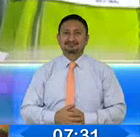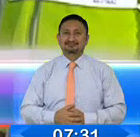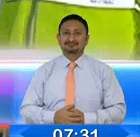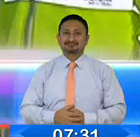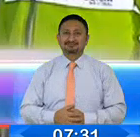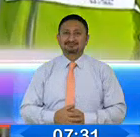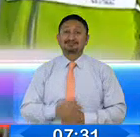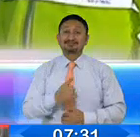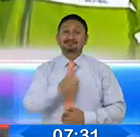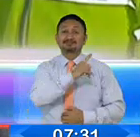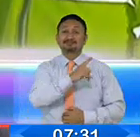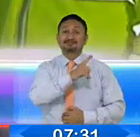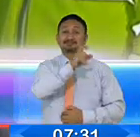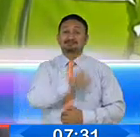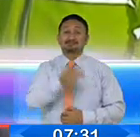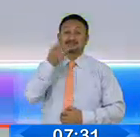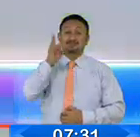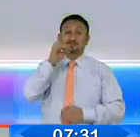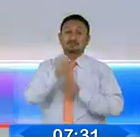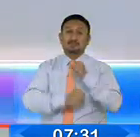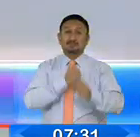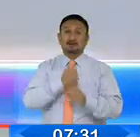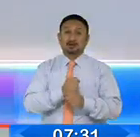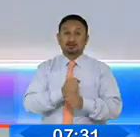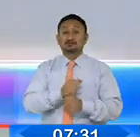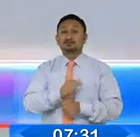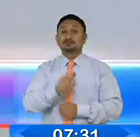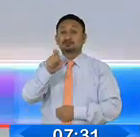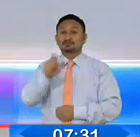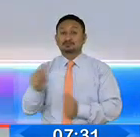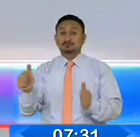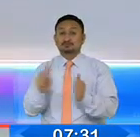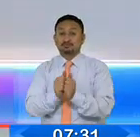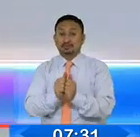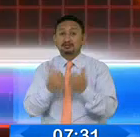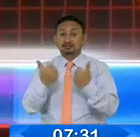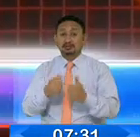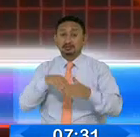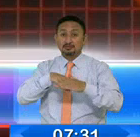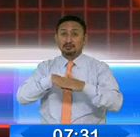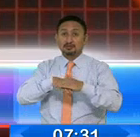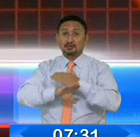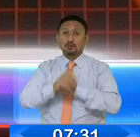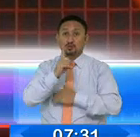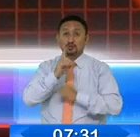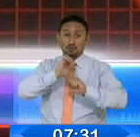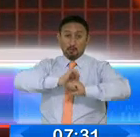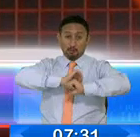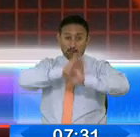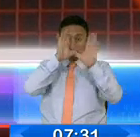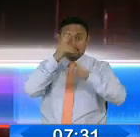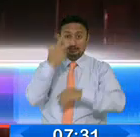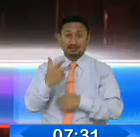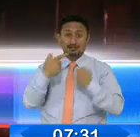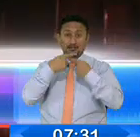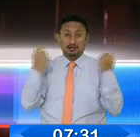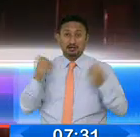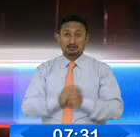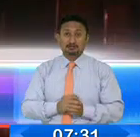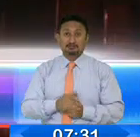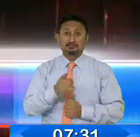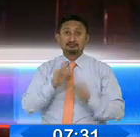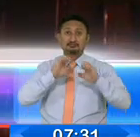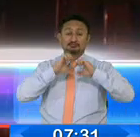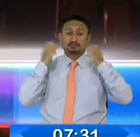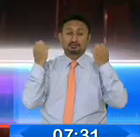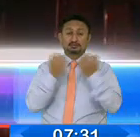Este sujeto de 18 años de edad, junto a otro individuo, habían ingresado a la 1 de la mañana del 3 de marzo a las instalaciones